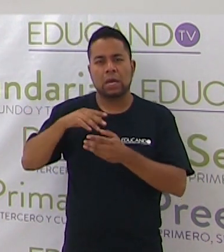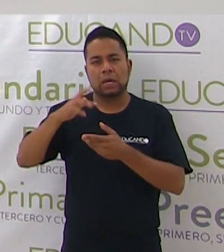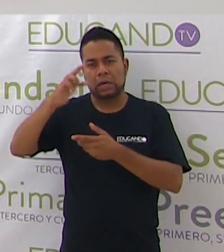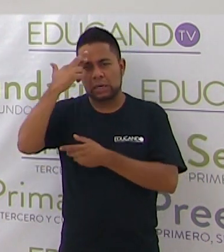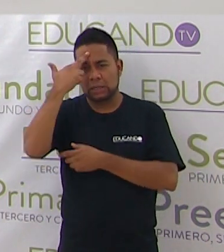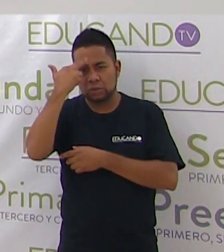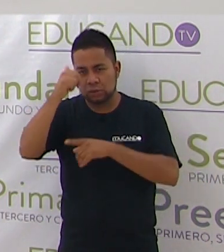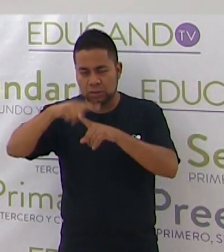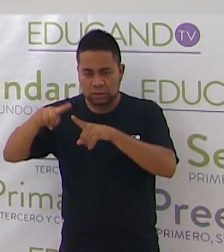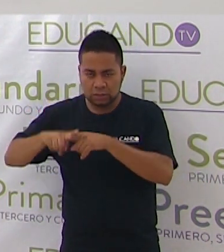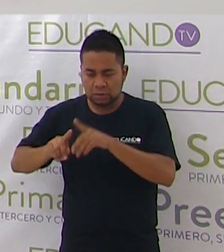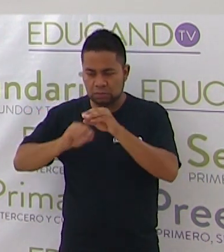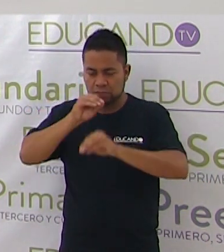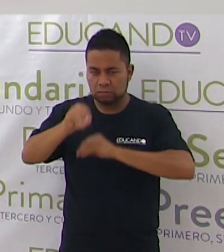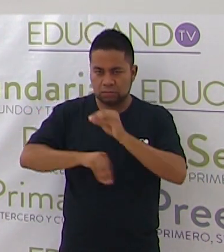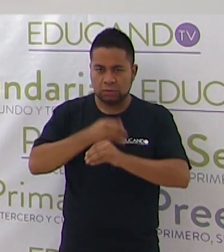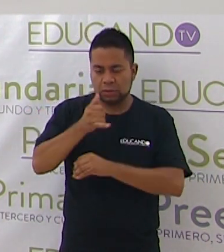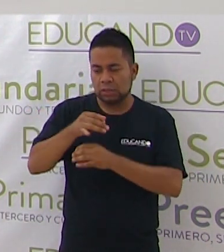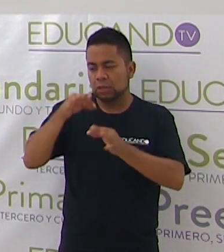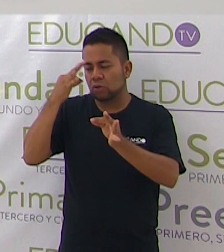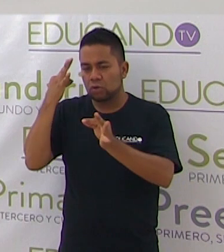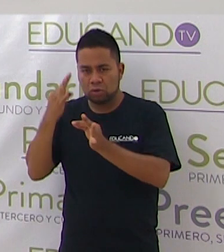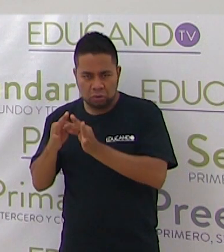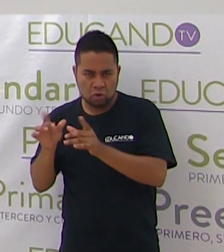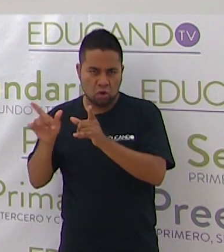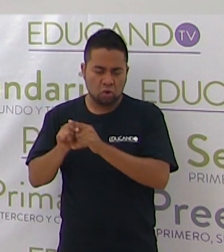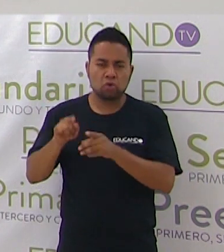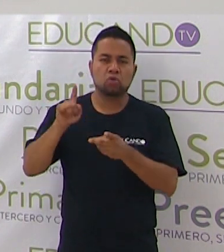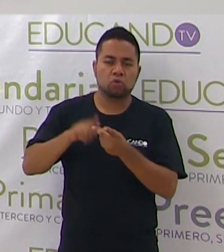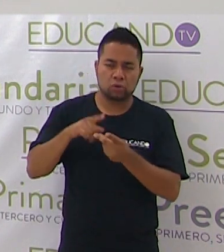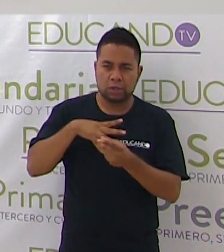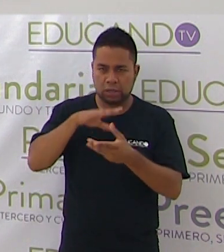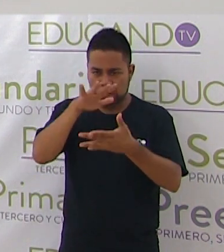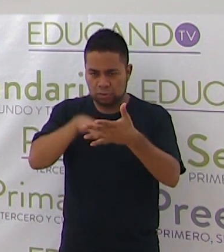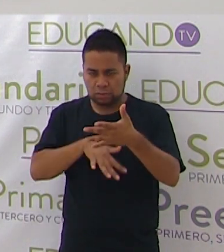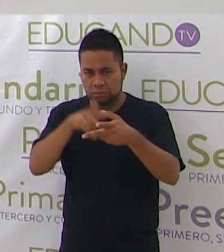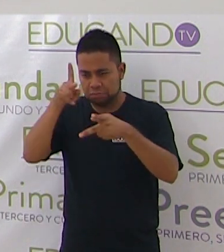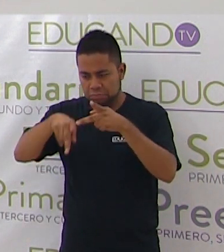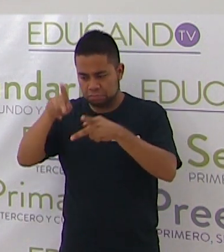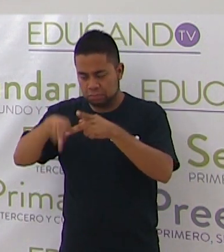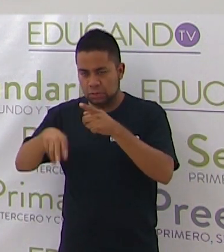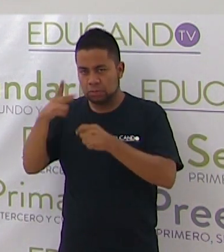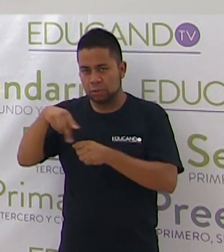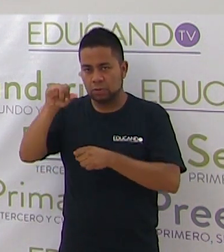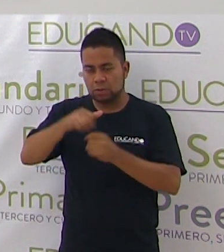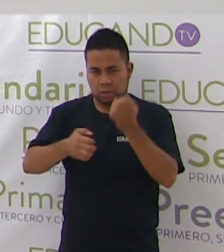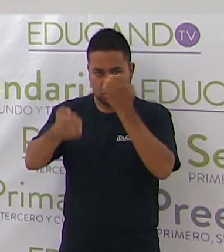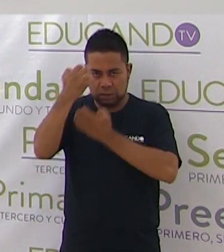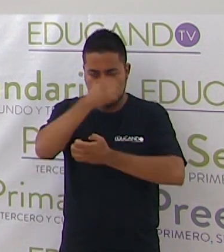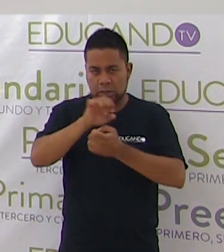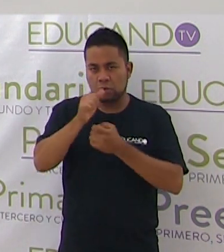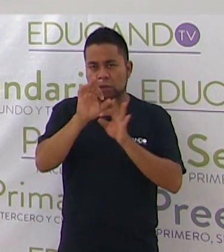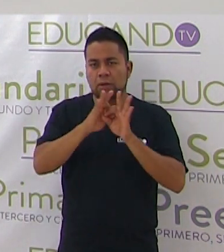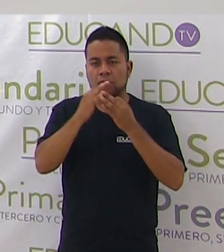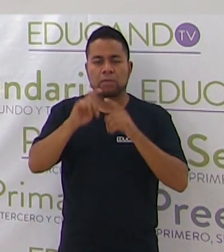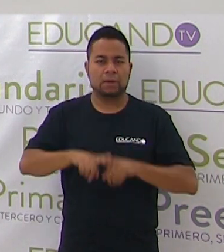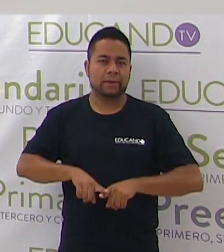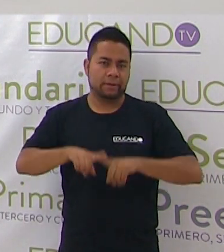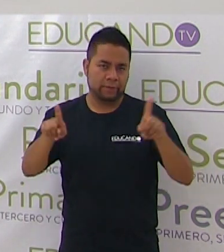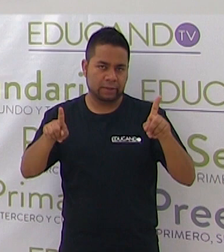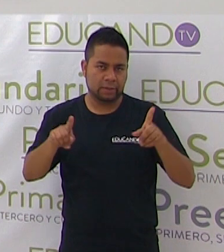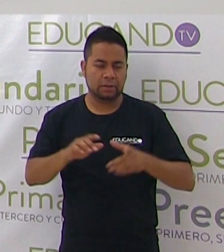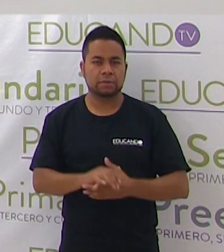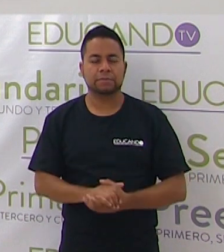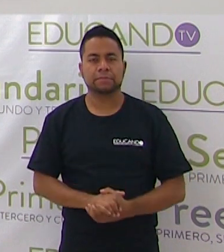argumentos, contraargumentos y la conclusión. Muy bien, pero hoy vamos a analizarlo de otra manera. Hoy vamos